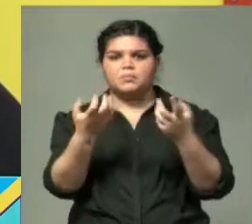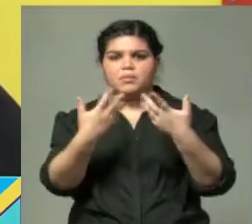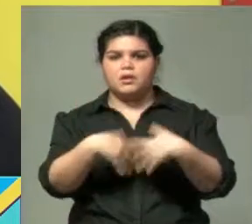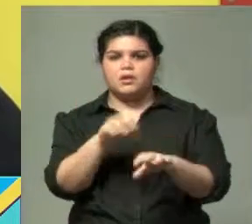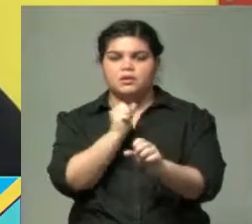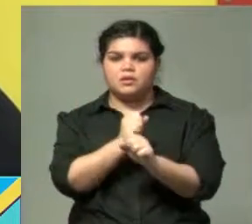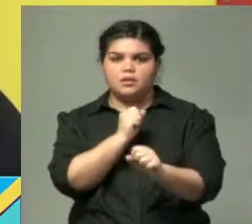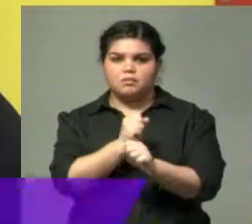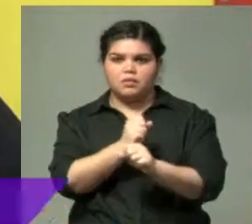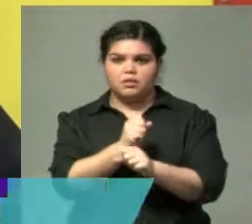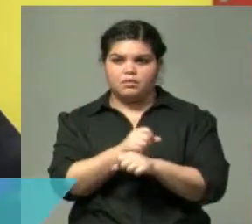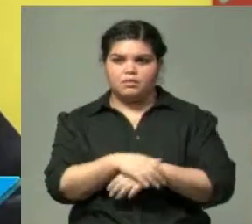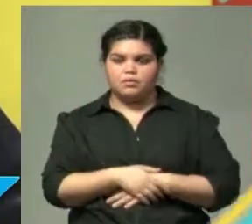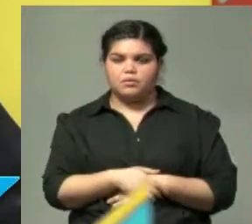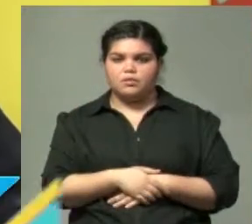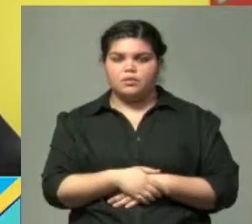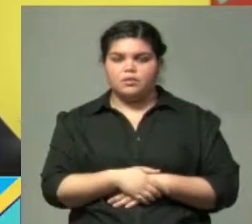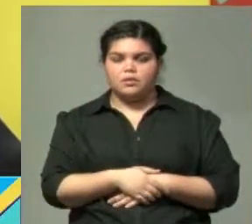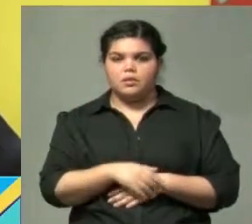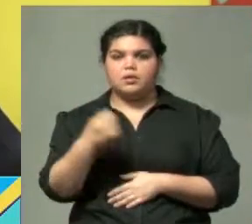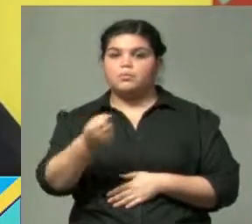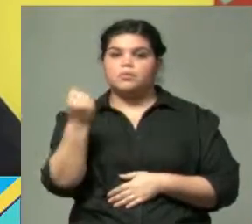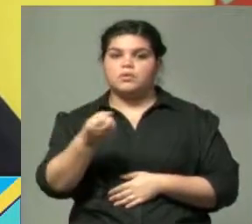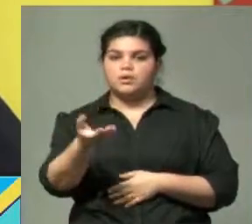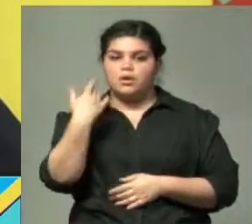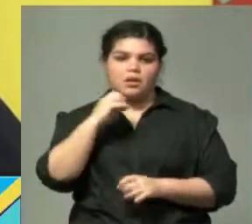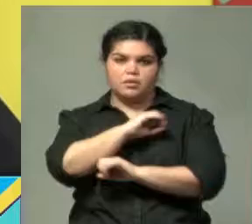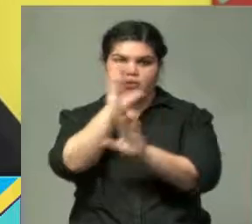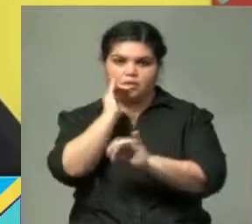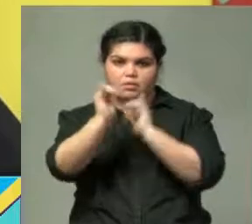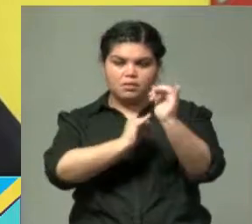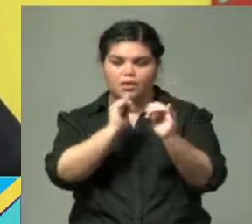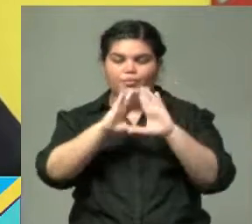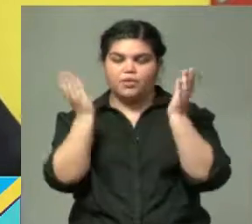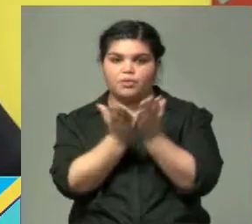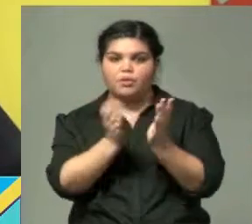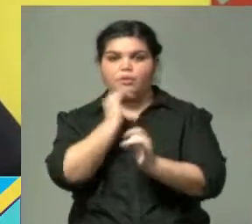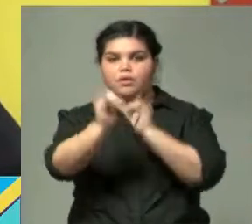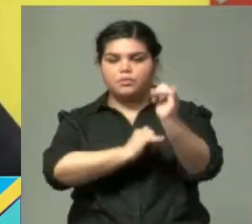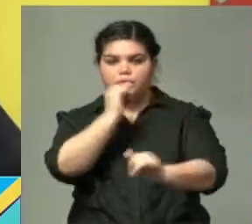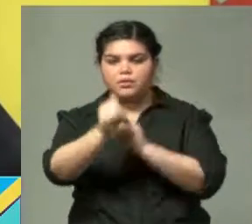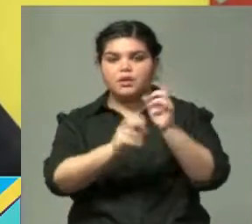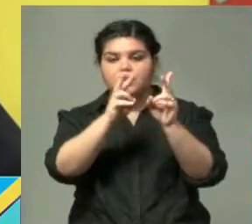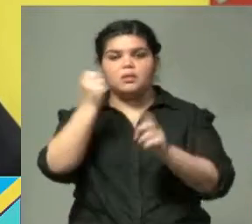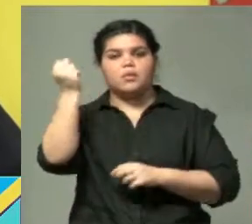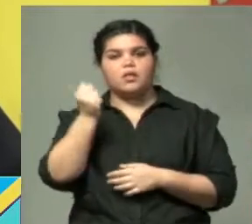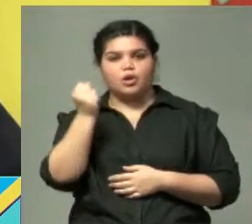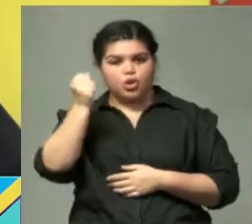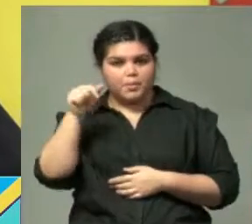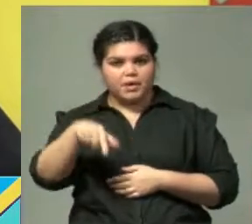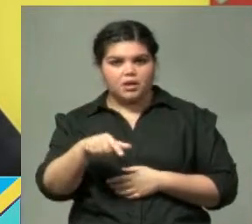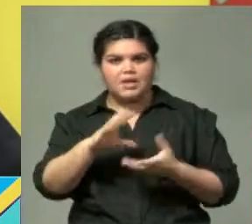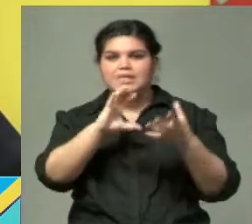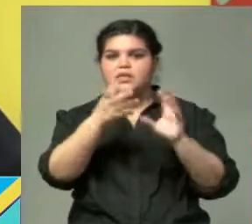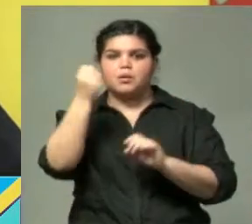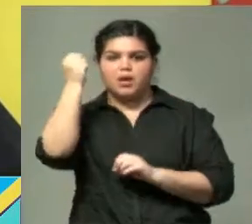enmarcarlo en un esquema, lo que hablabas recién, global. La economía en sí, el sistema económico